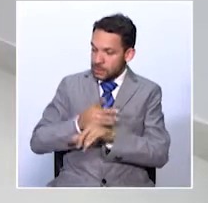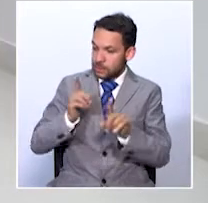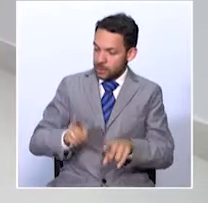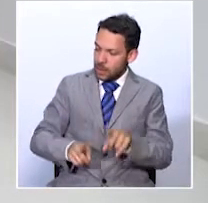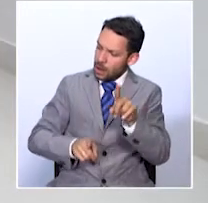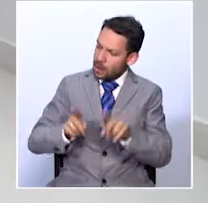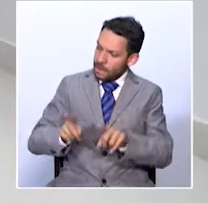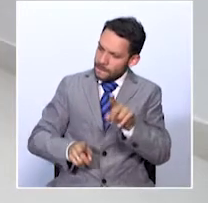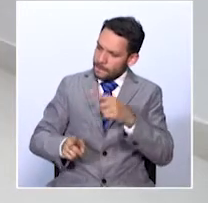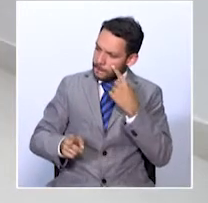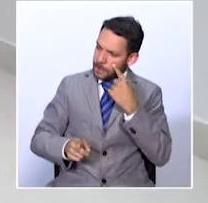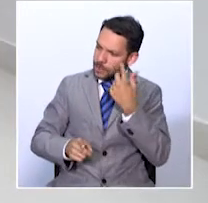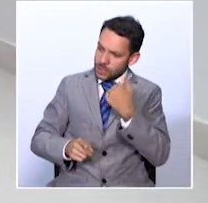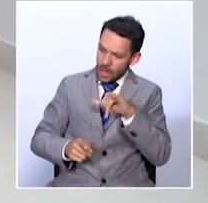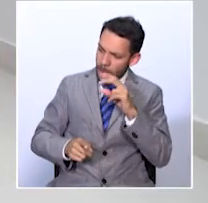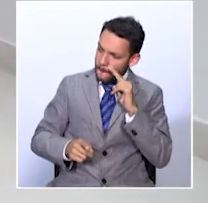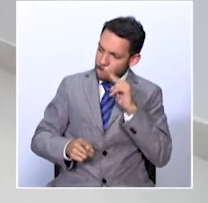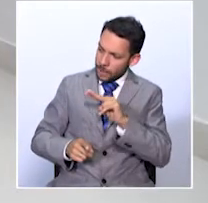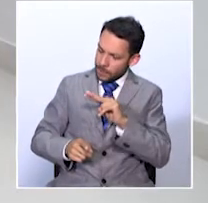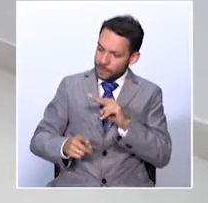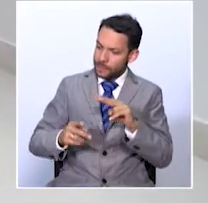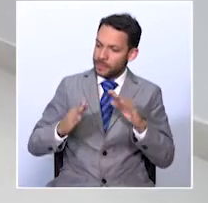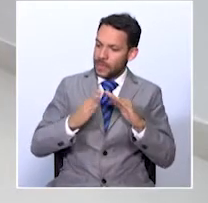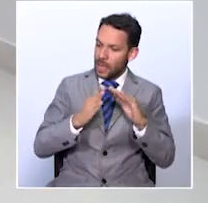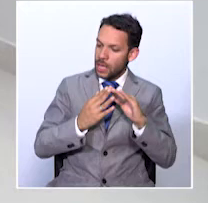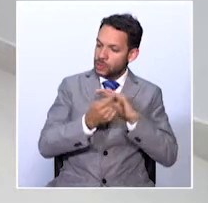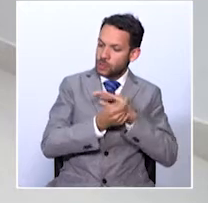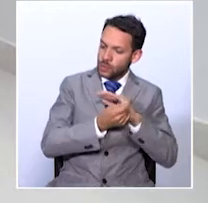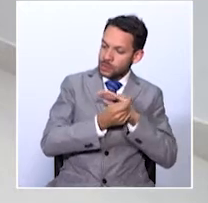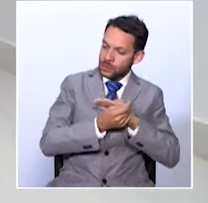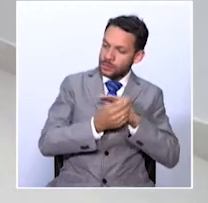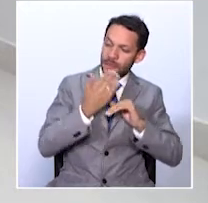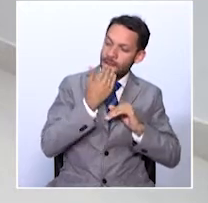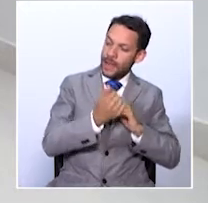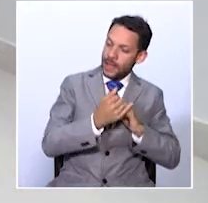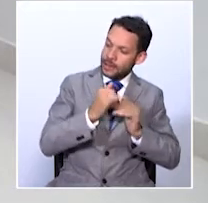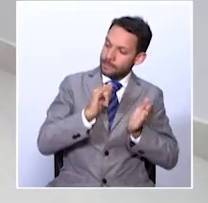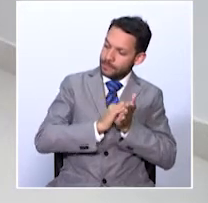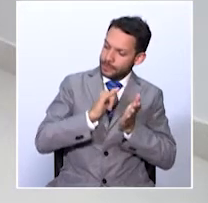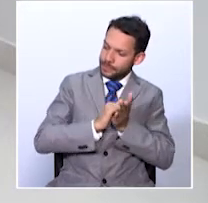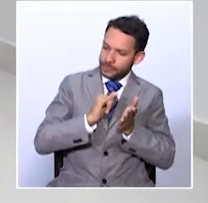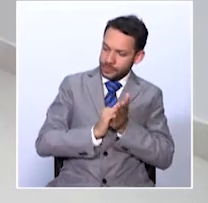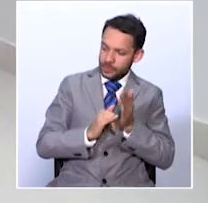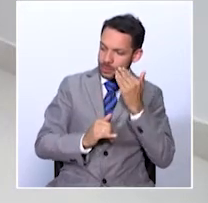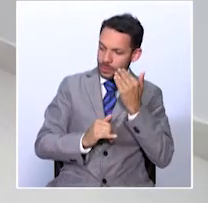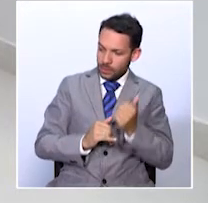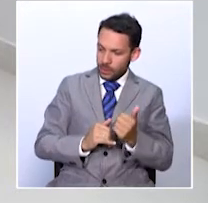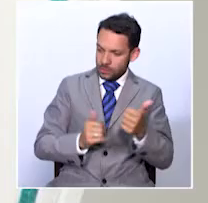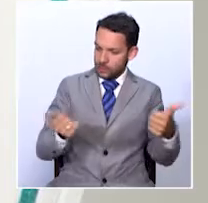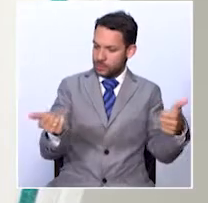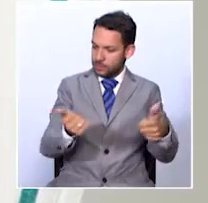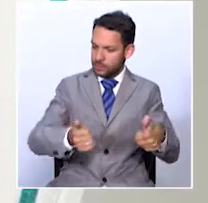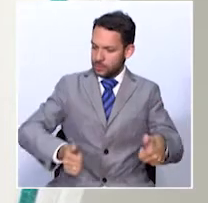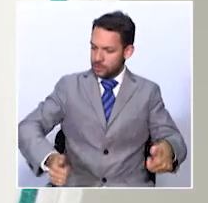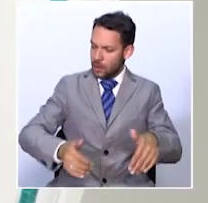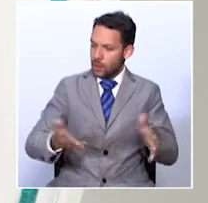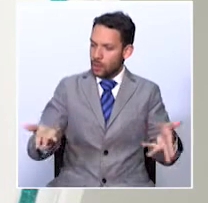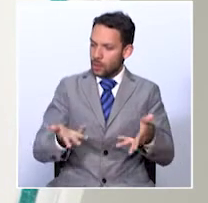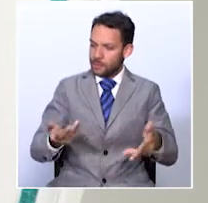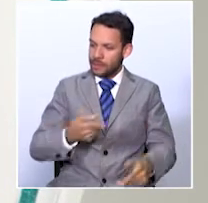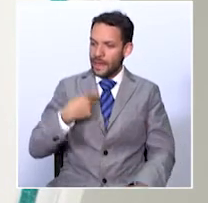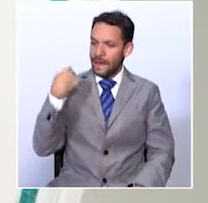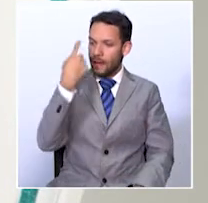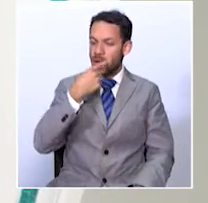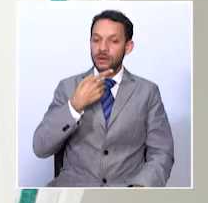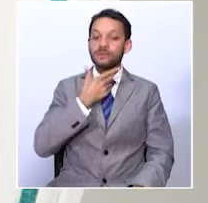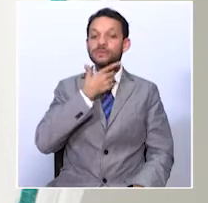dicen, ay, yo vi que a mi vecina, que a Julana le hicieron una cirugía plástica de cara o cuello y